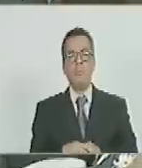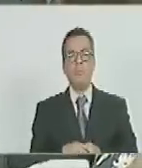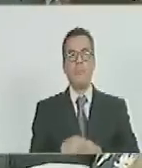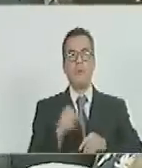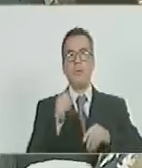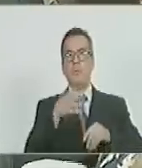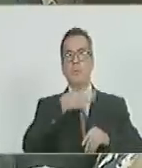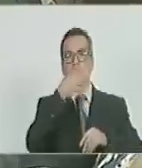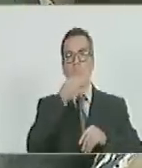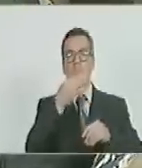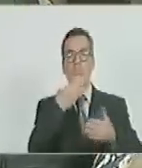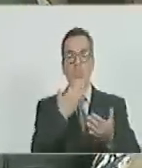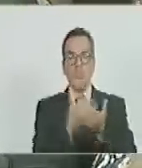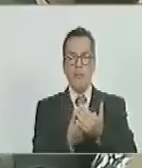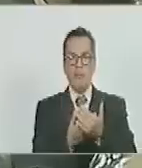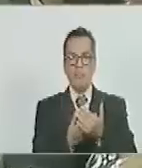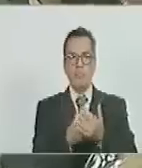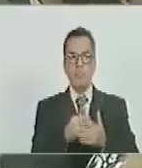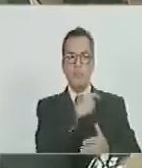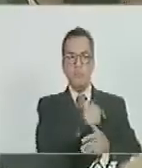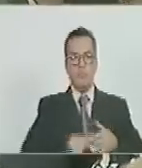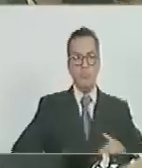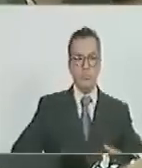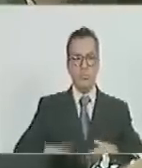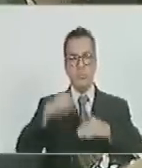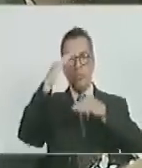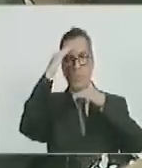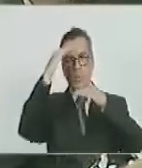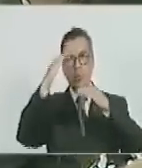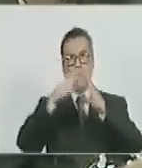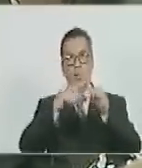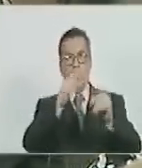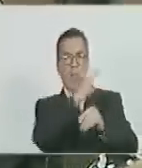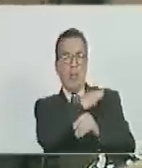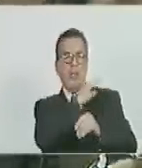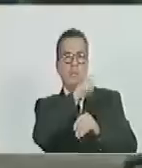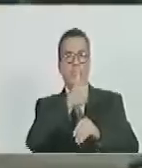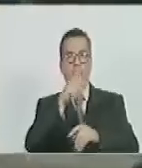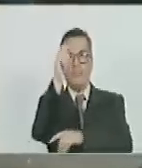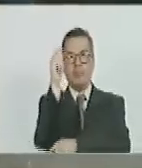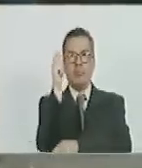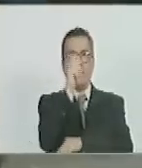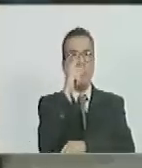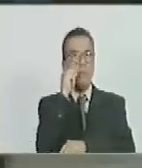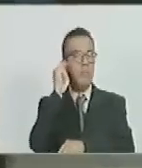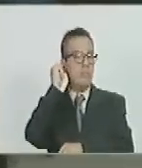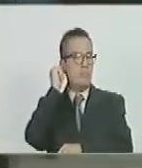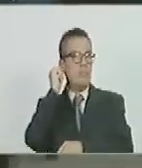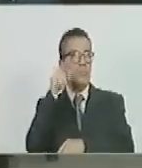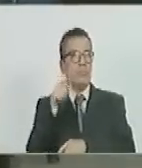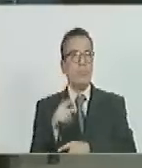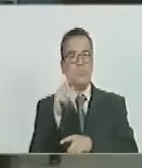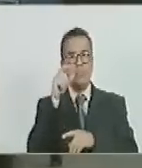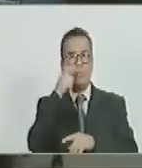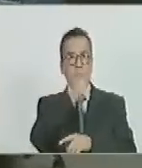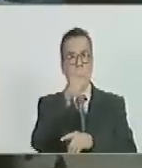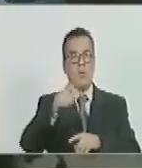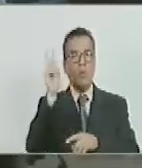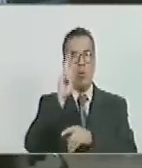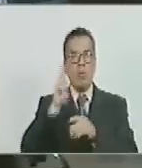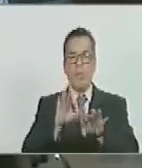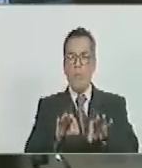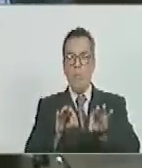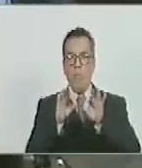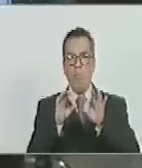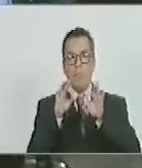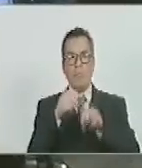Sí, buenas tardes, muchas gracias. Presidente, saludar a nuestra junta directiva, diputados y diputadas, al pueblo venezolano y en